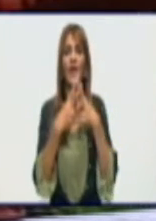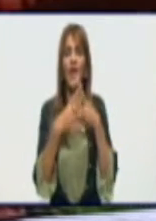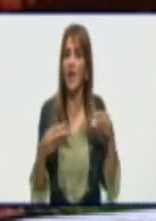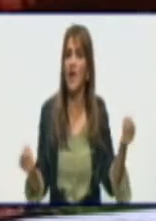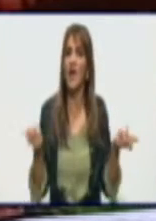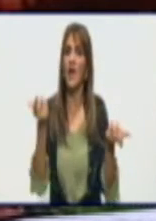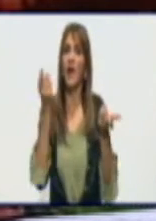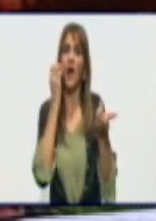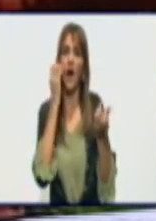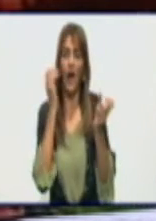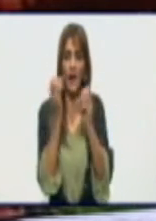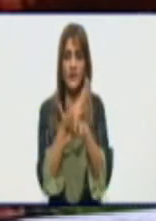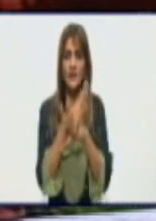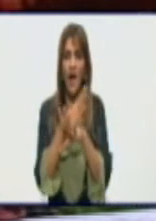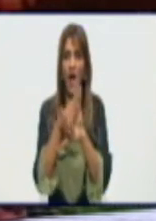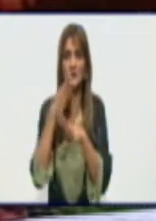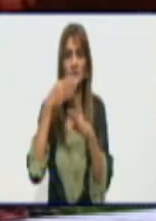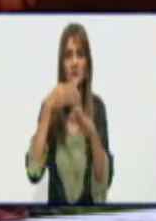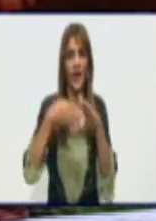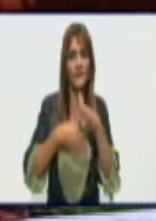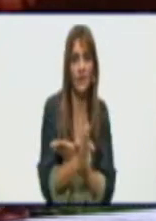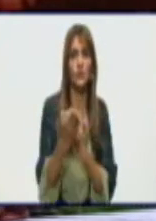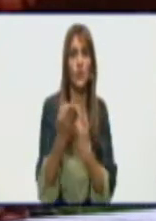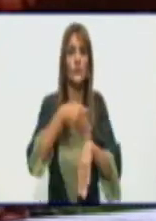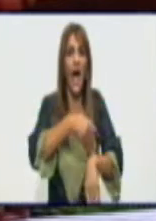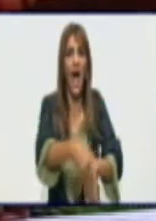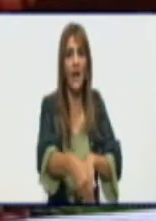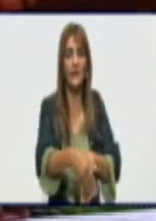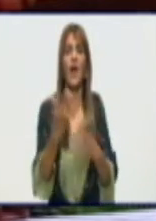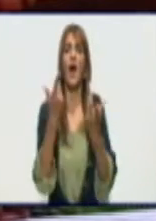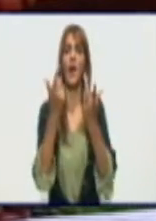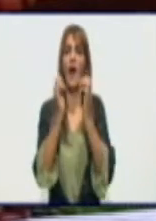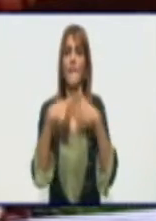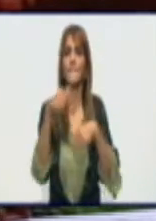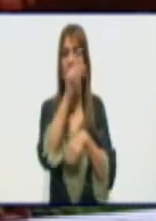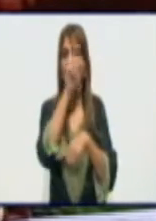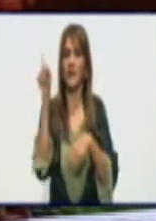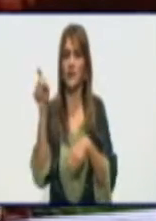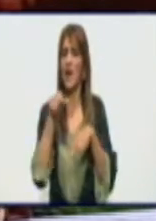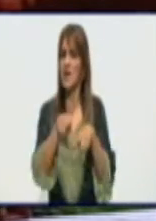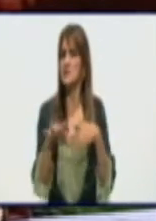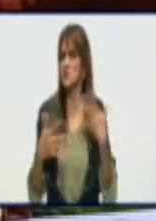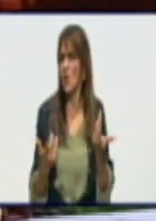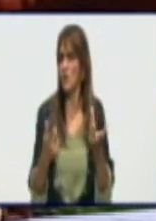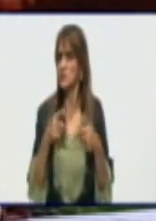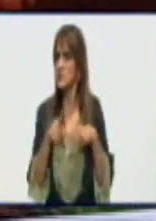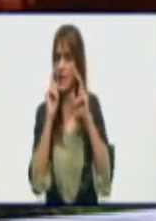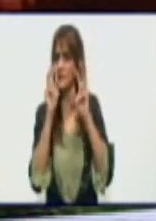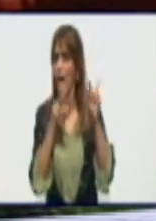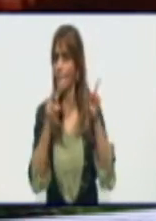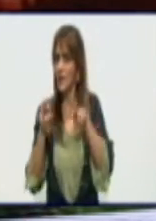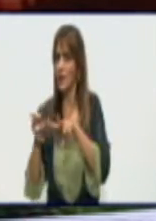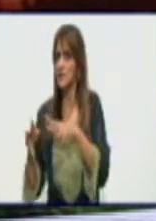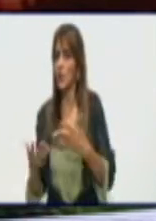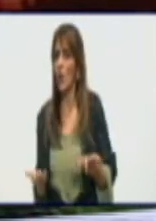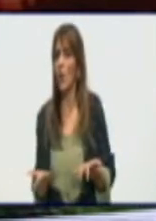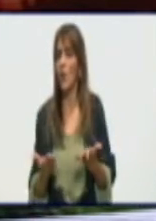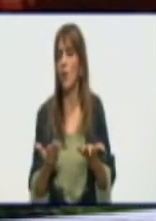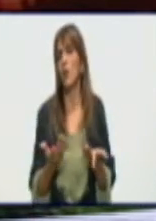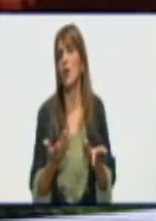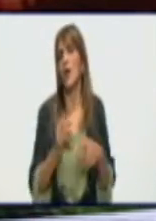panaderías sea, no vamos a decir inestable, sino que en horarios diversos en los que afecte